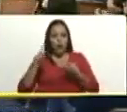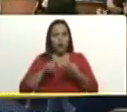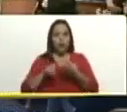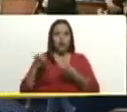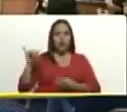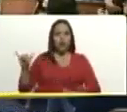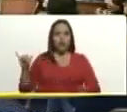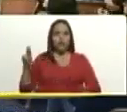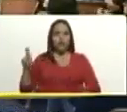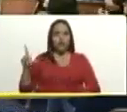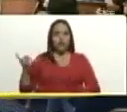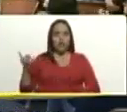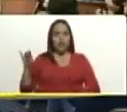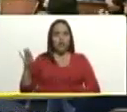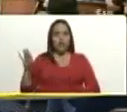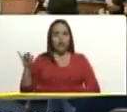Hernández,